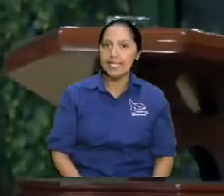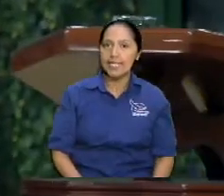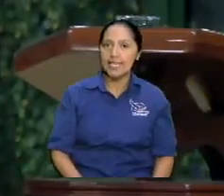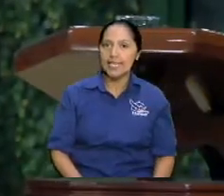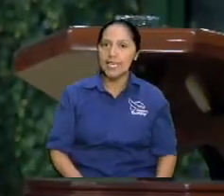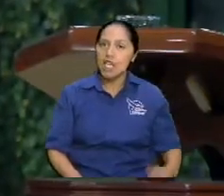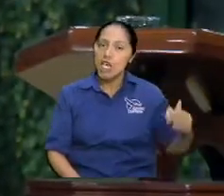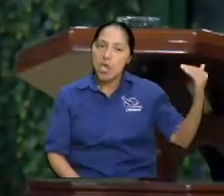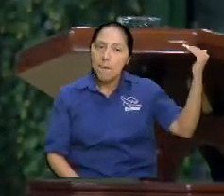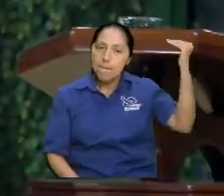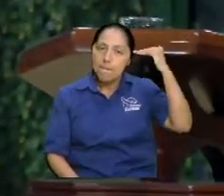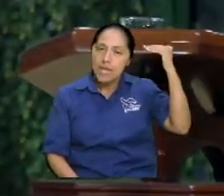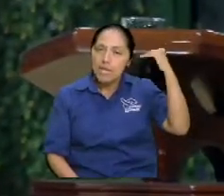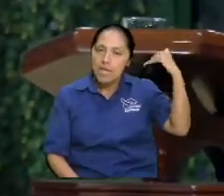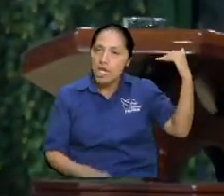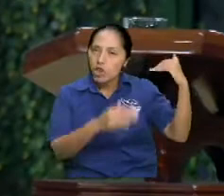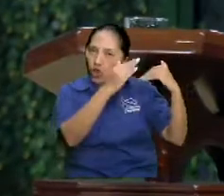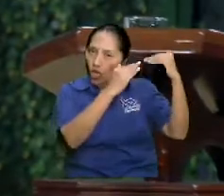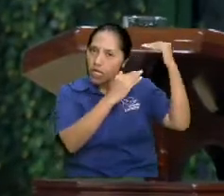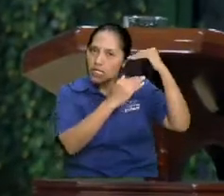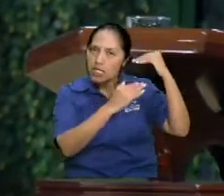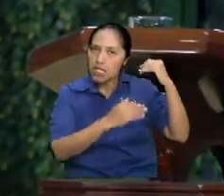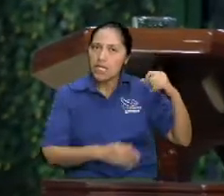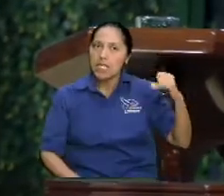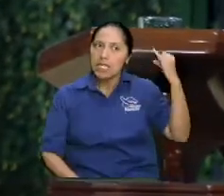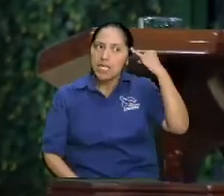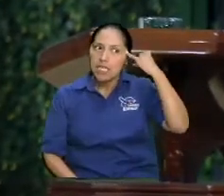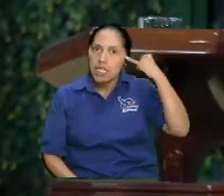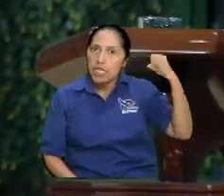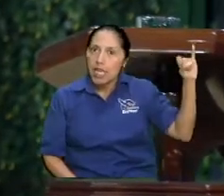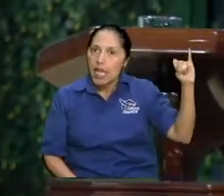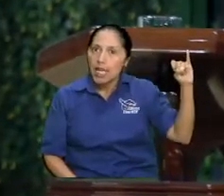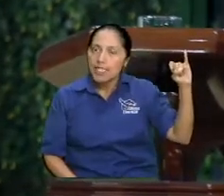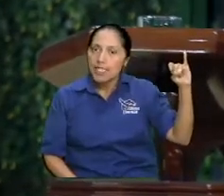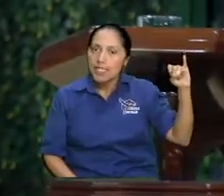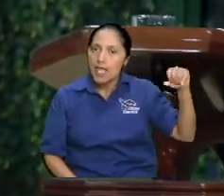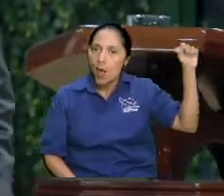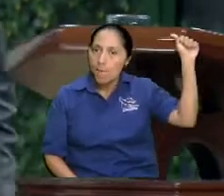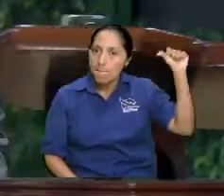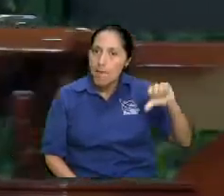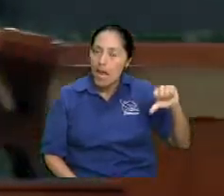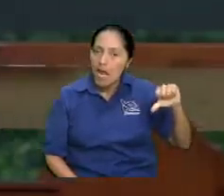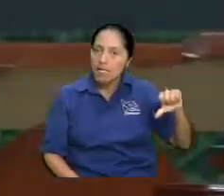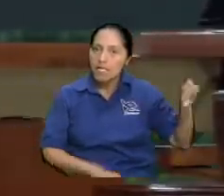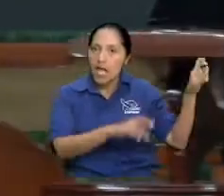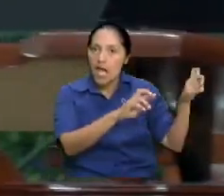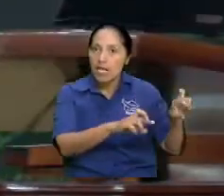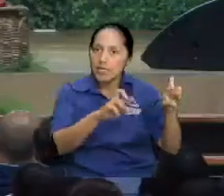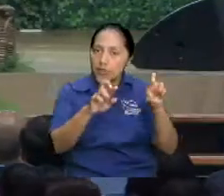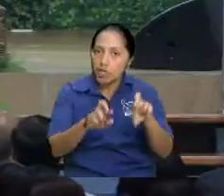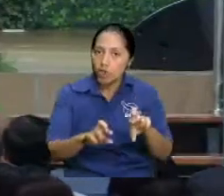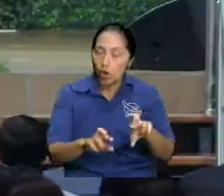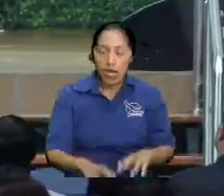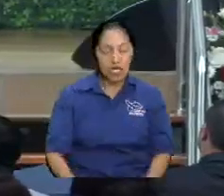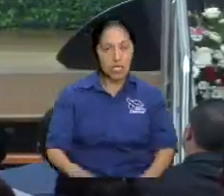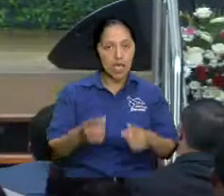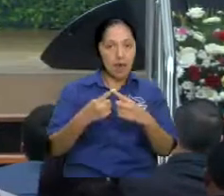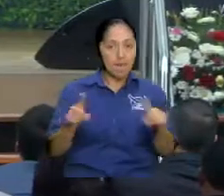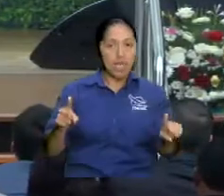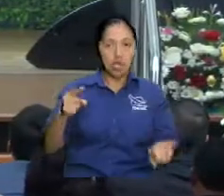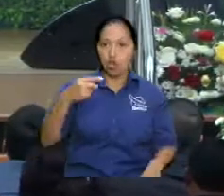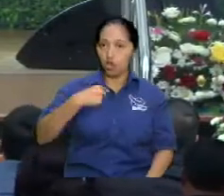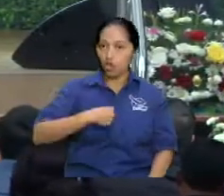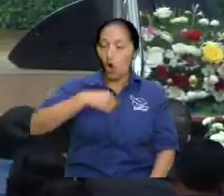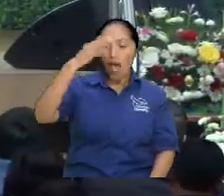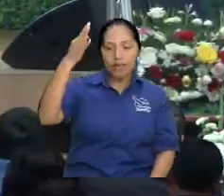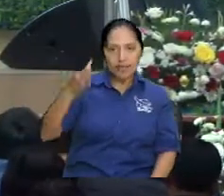torcidas, y mucha gente compran esas ideas. Pero yo le puedo asegurar a usted que según el